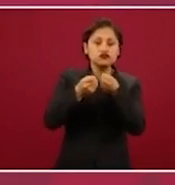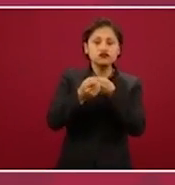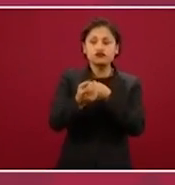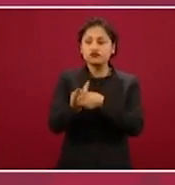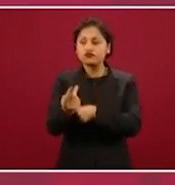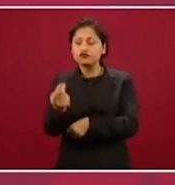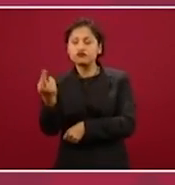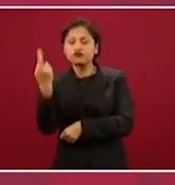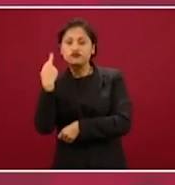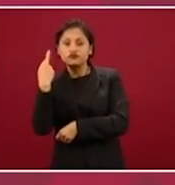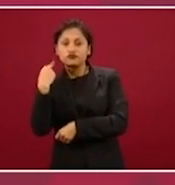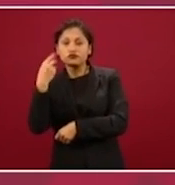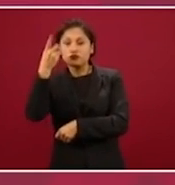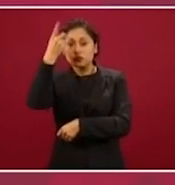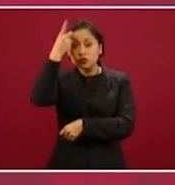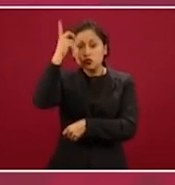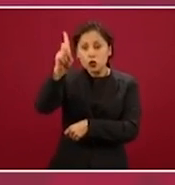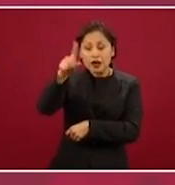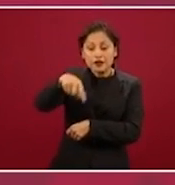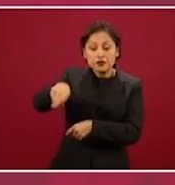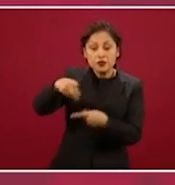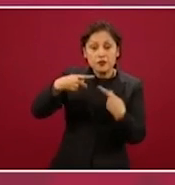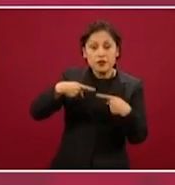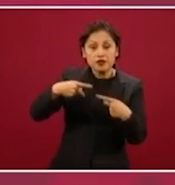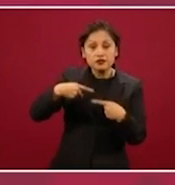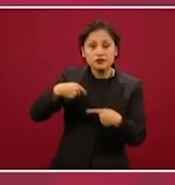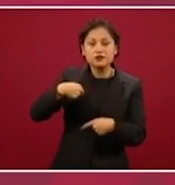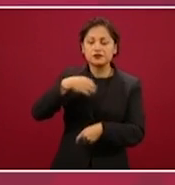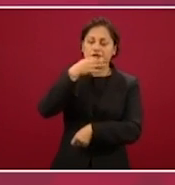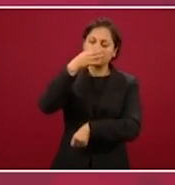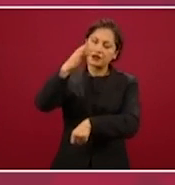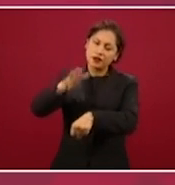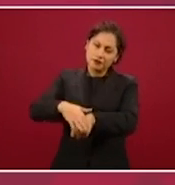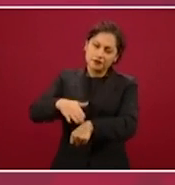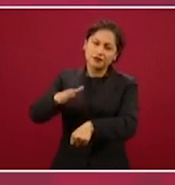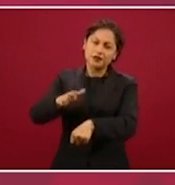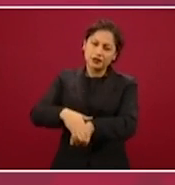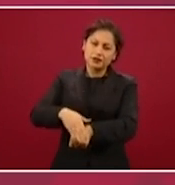que sean plurales, que sean profesionales,